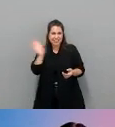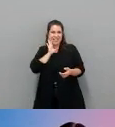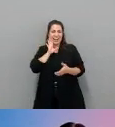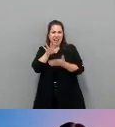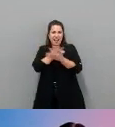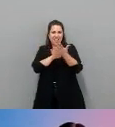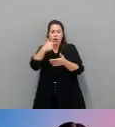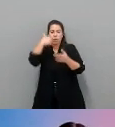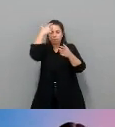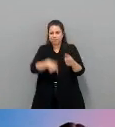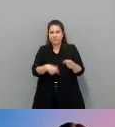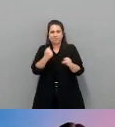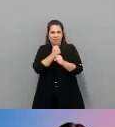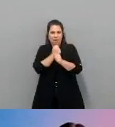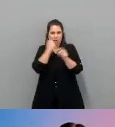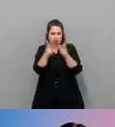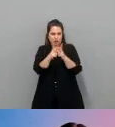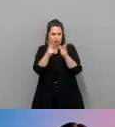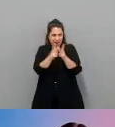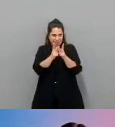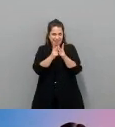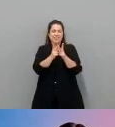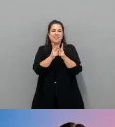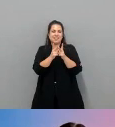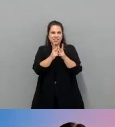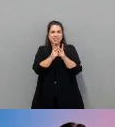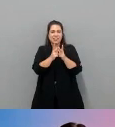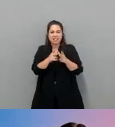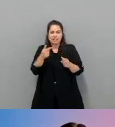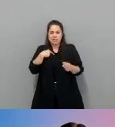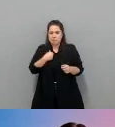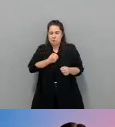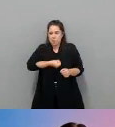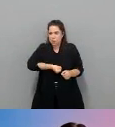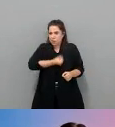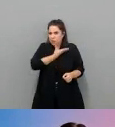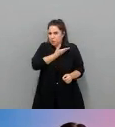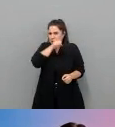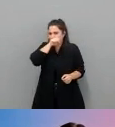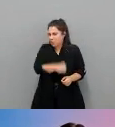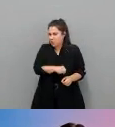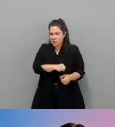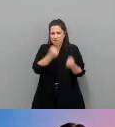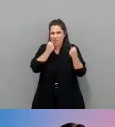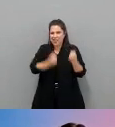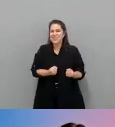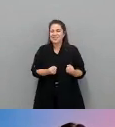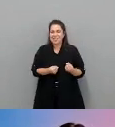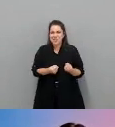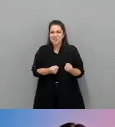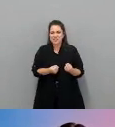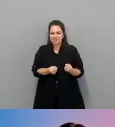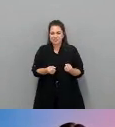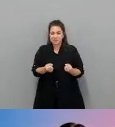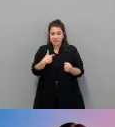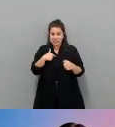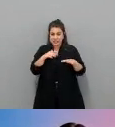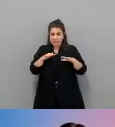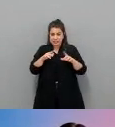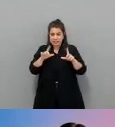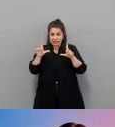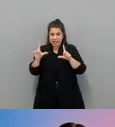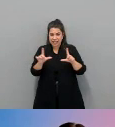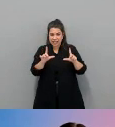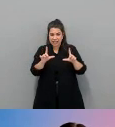soy trabajadora social. Es mi pasión, mi vocación. No se me mueve